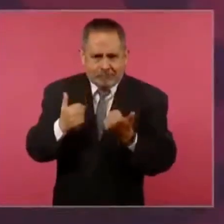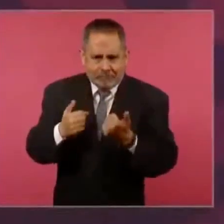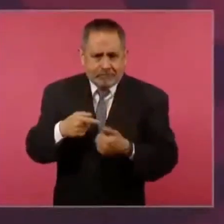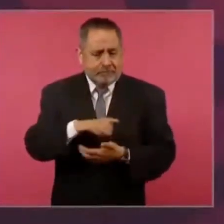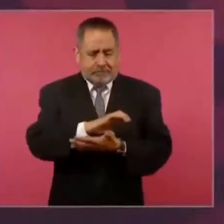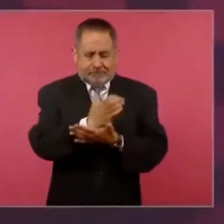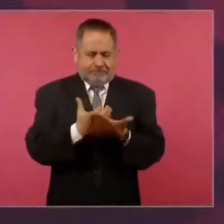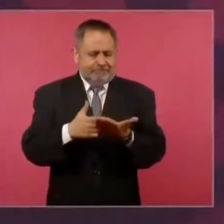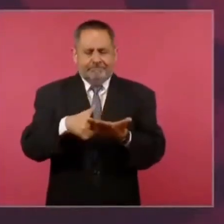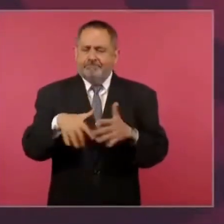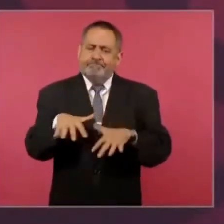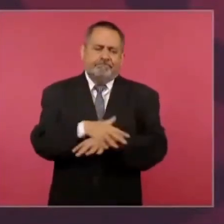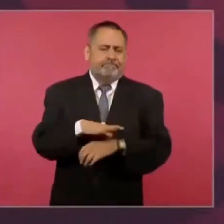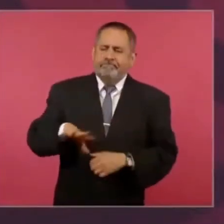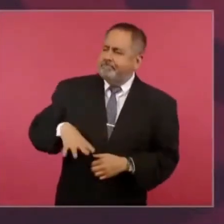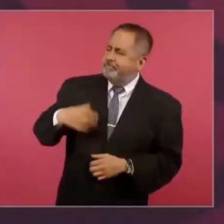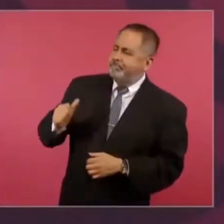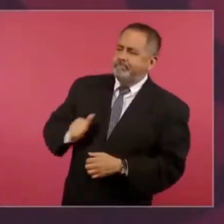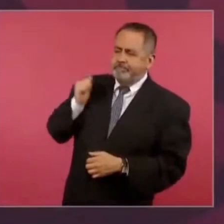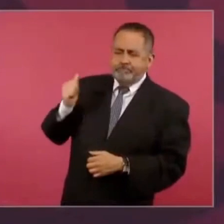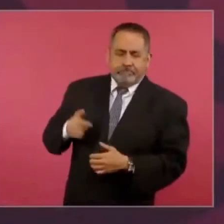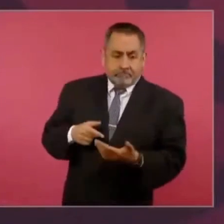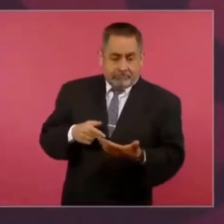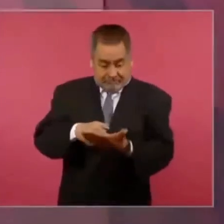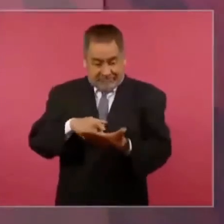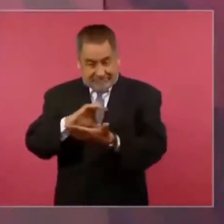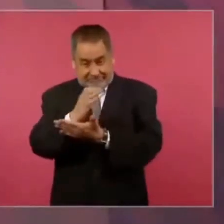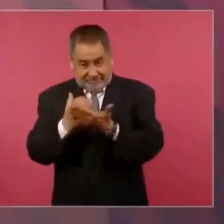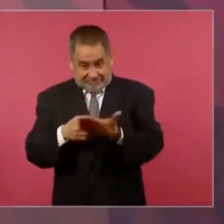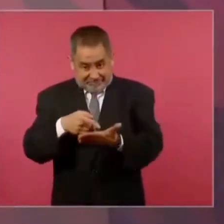que de haberse aceptado como estaban originalmente,